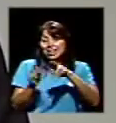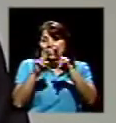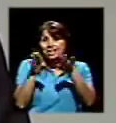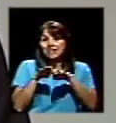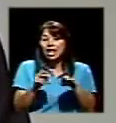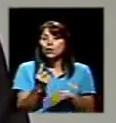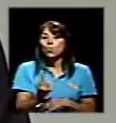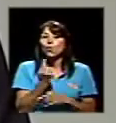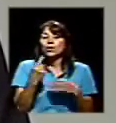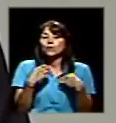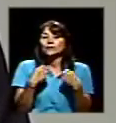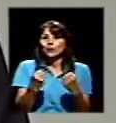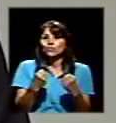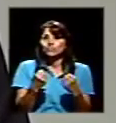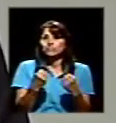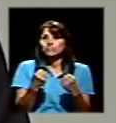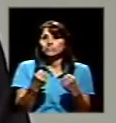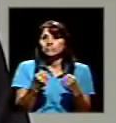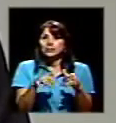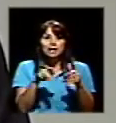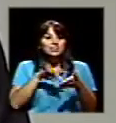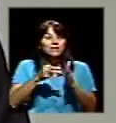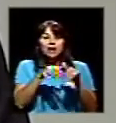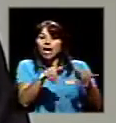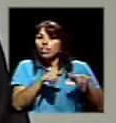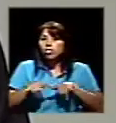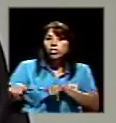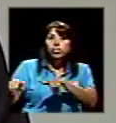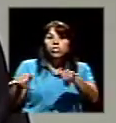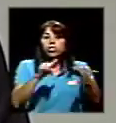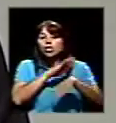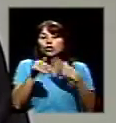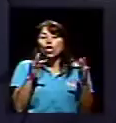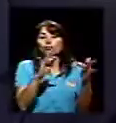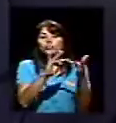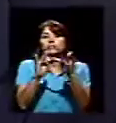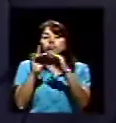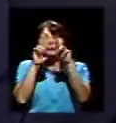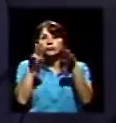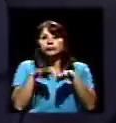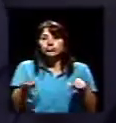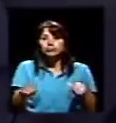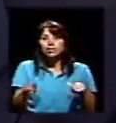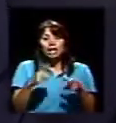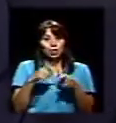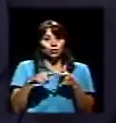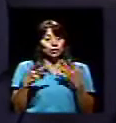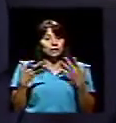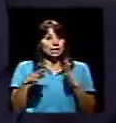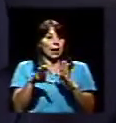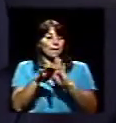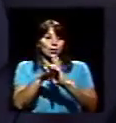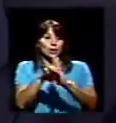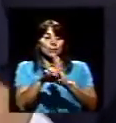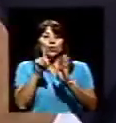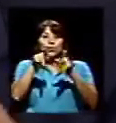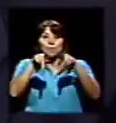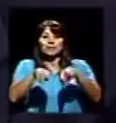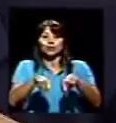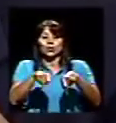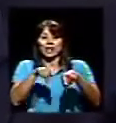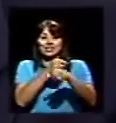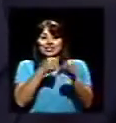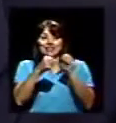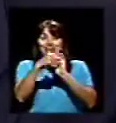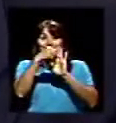donde efectivamente uno en una sala de cirugía, el médico a través de una serie de medios o la gente que está, el equipo que está haciendo la cirugía, puede ir imputando